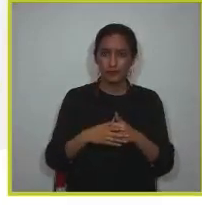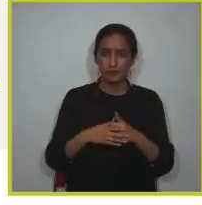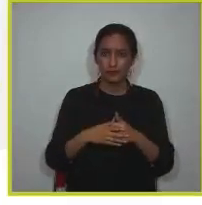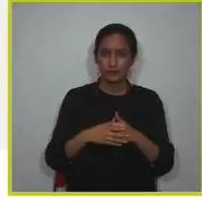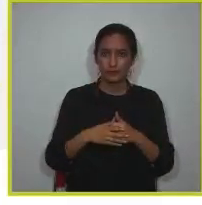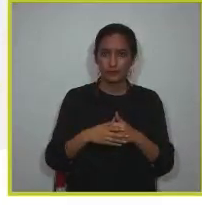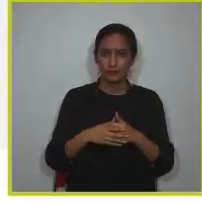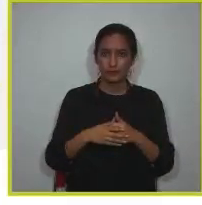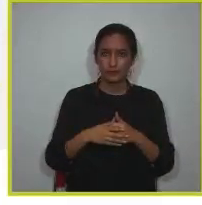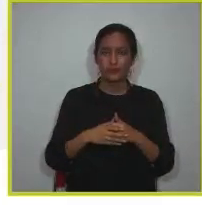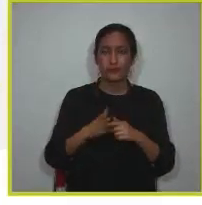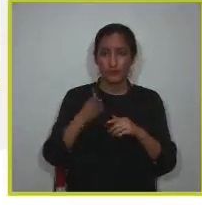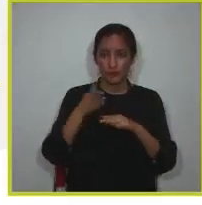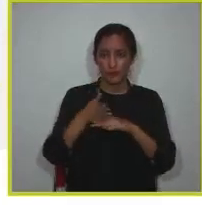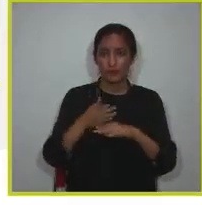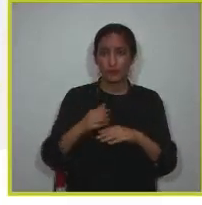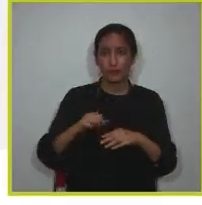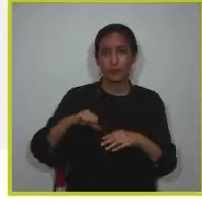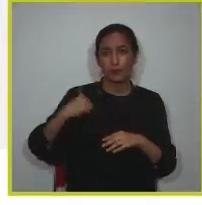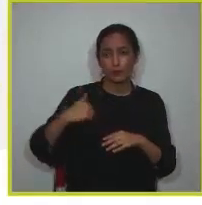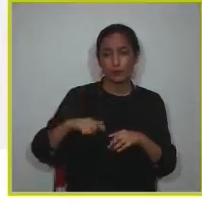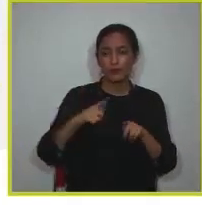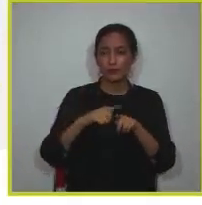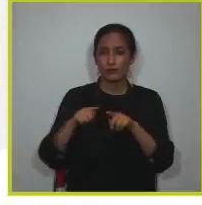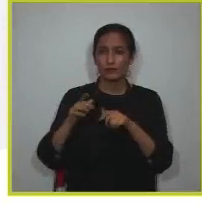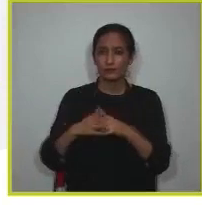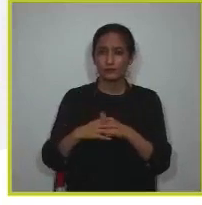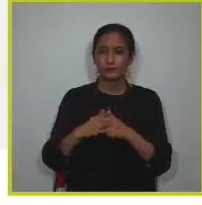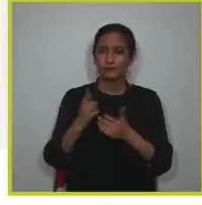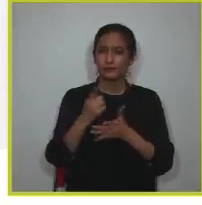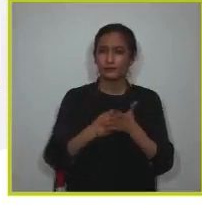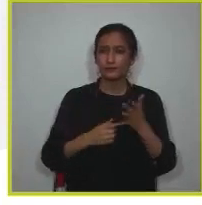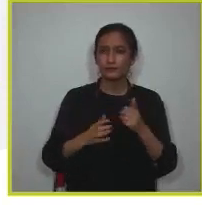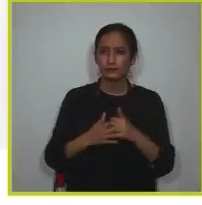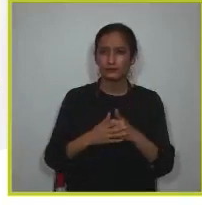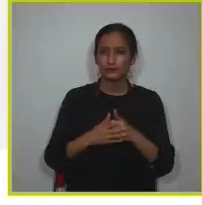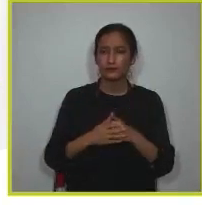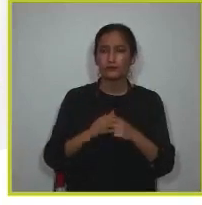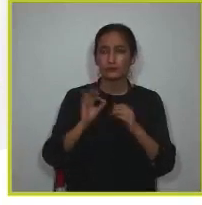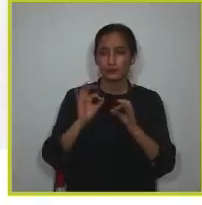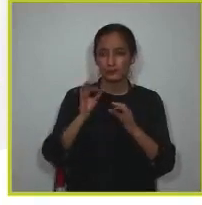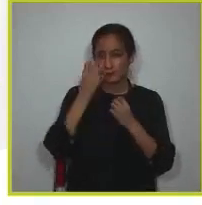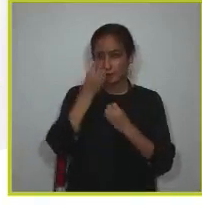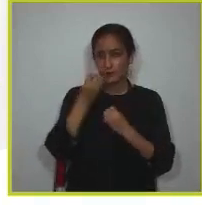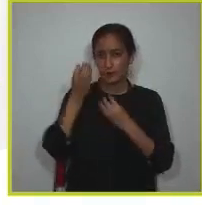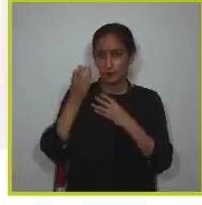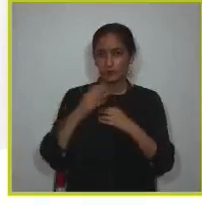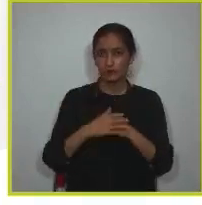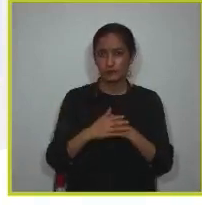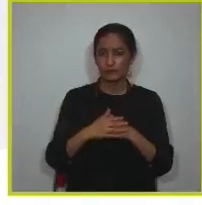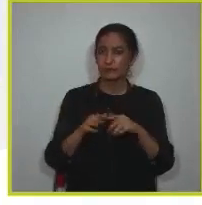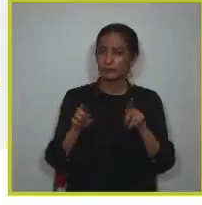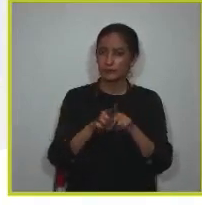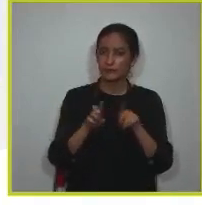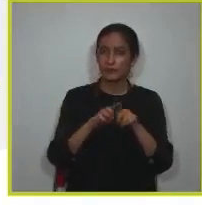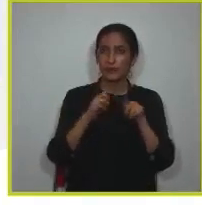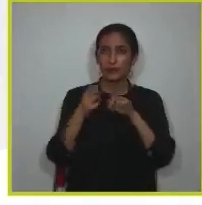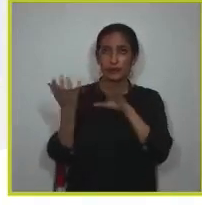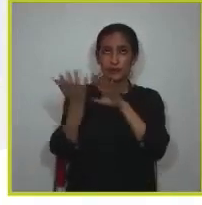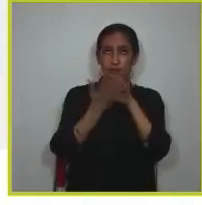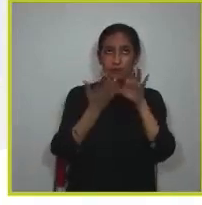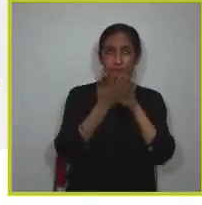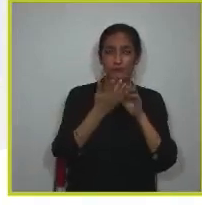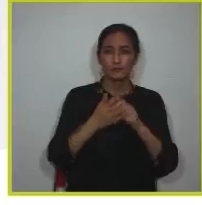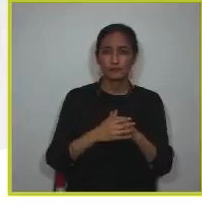la intervención desde las entidades públicas el cumplir las obligaciones no las obligaciones ambientales